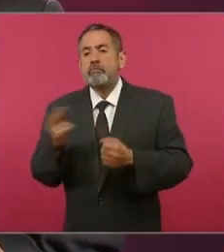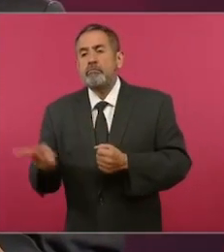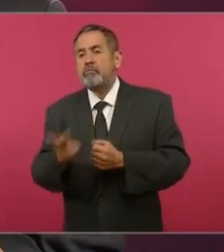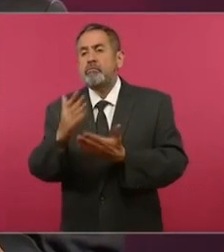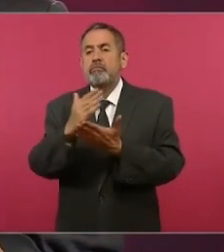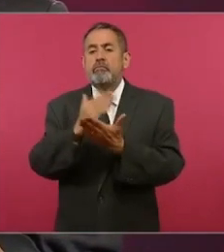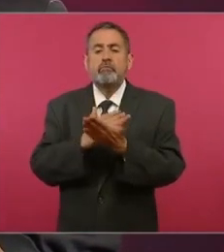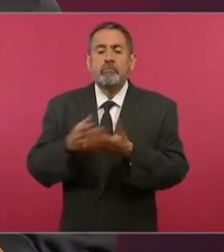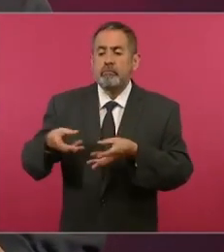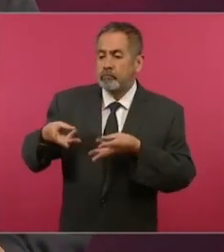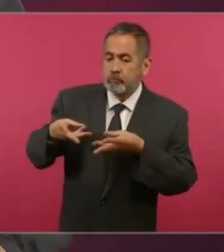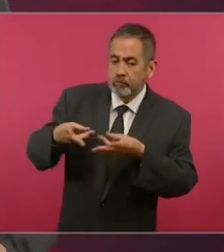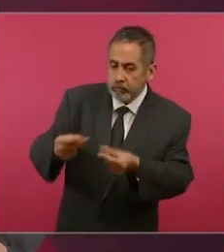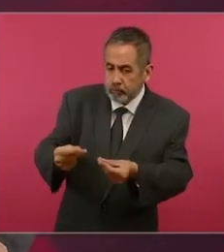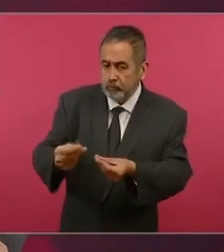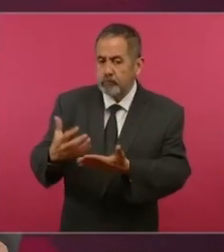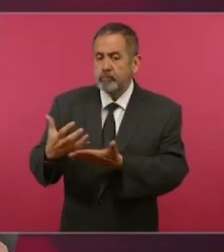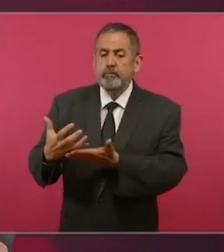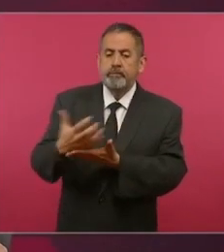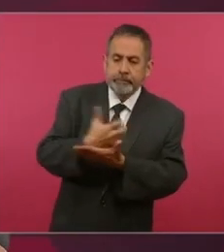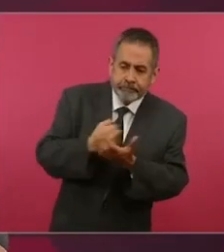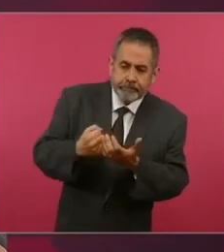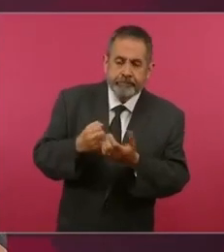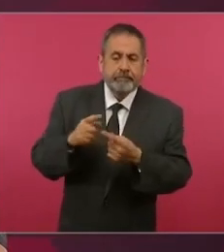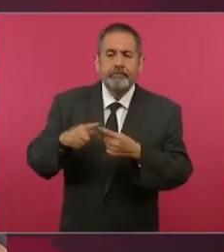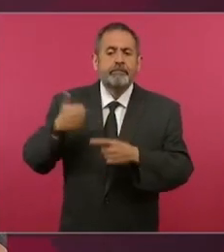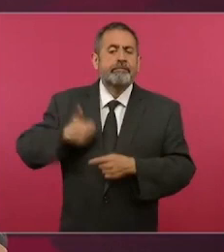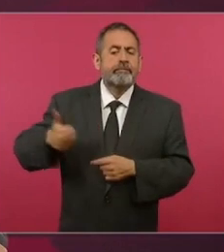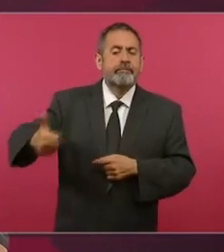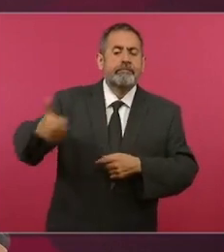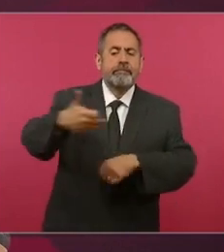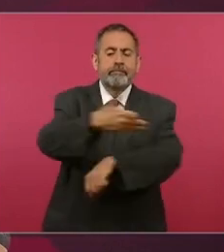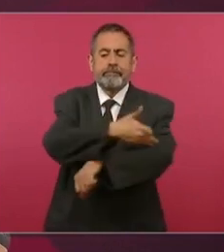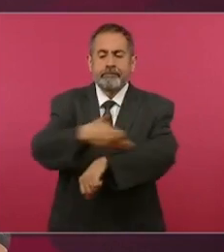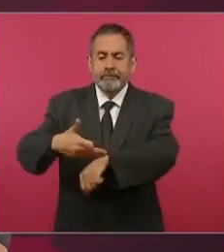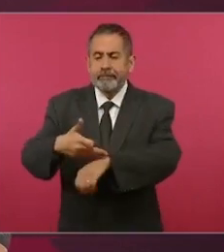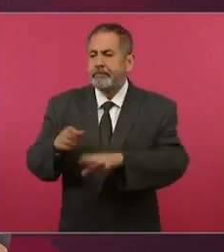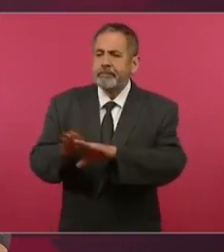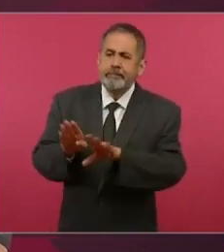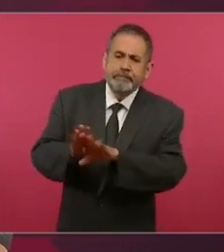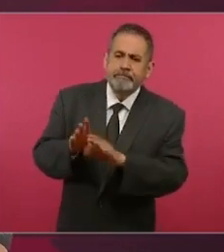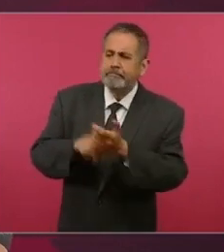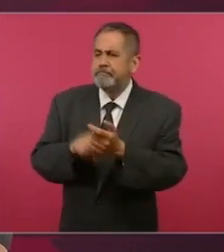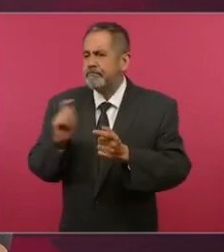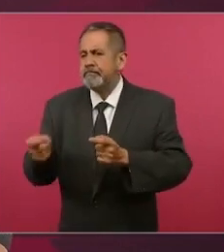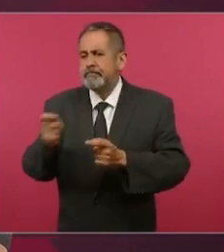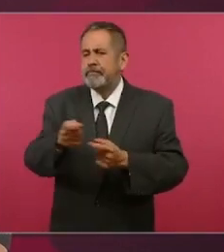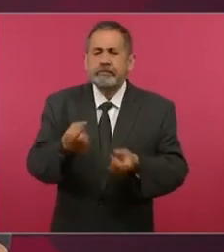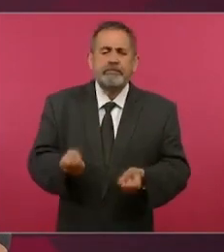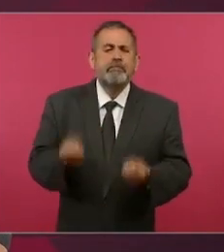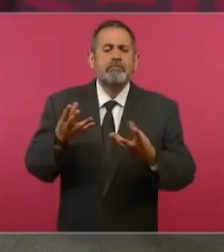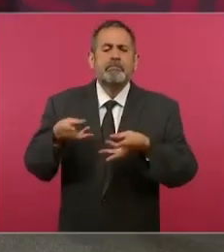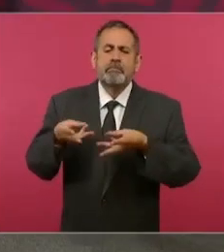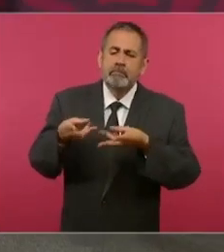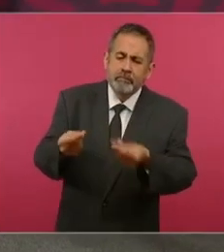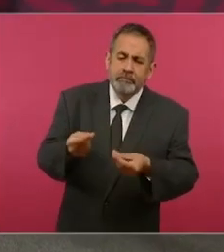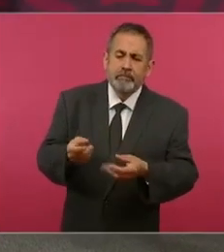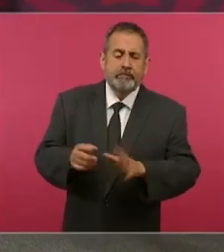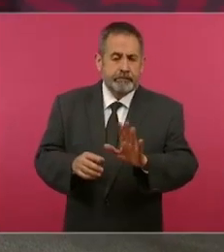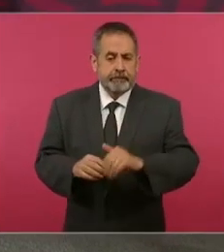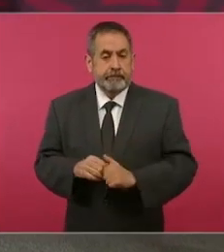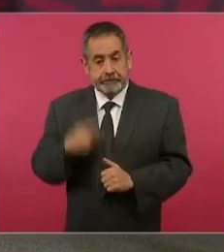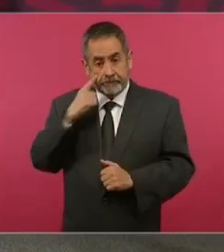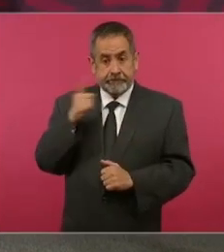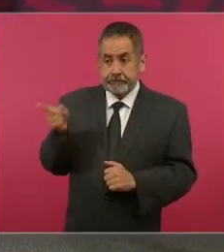ingresos, gastos de familias. Hacen una